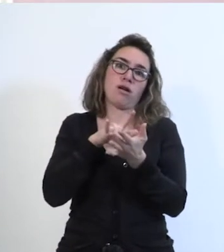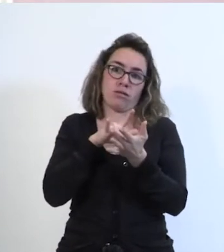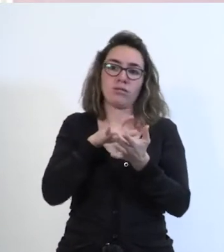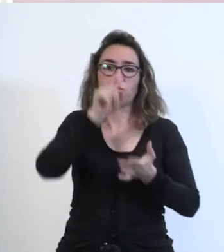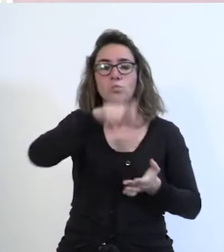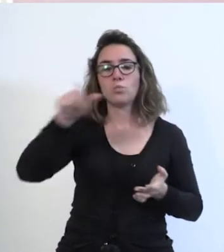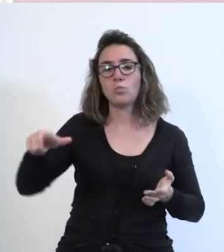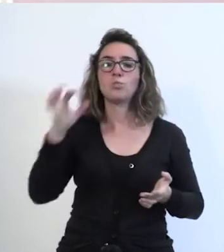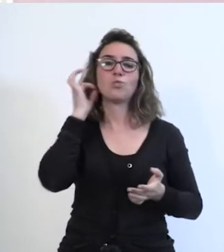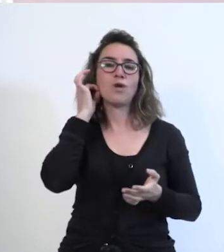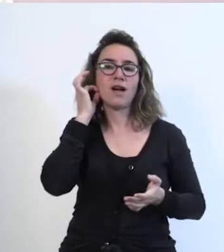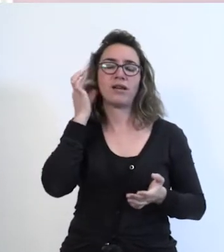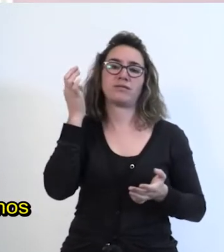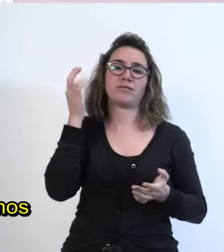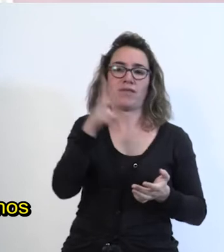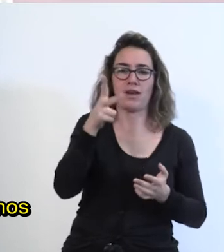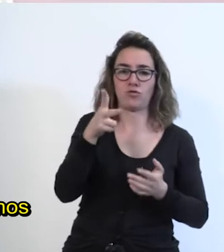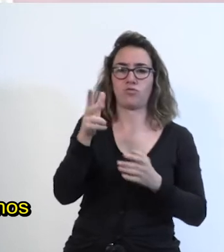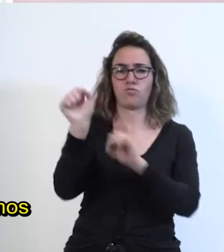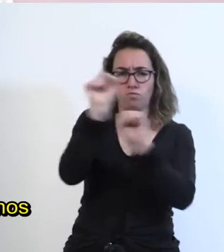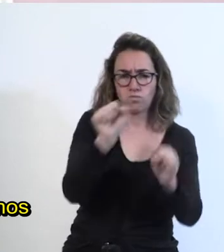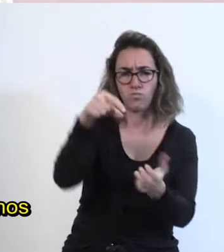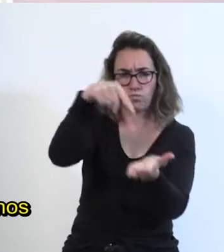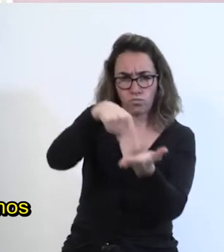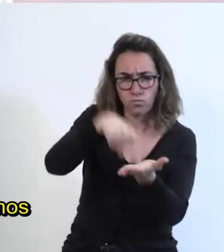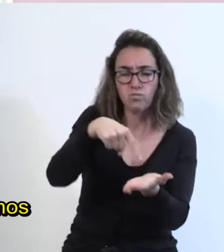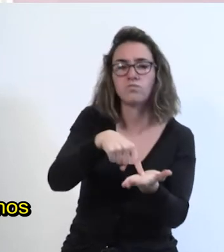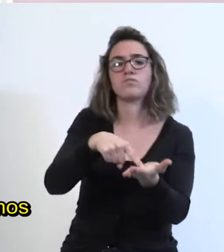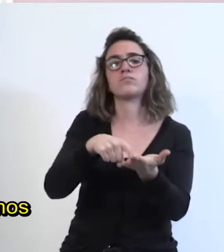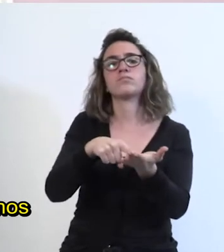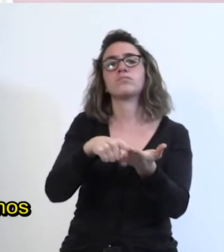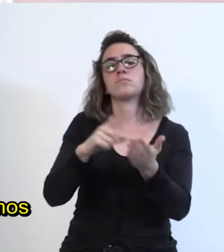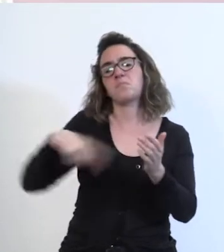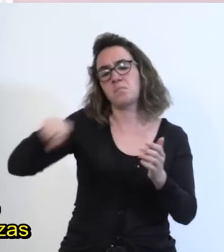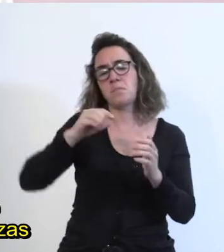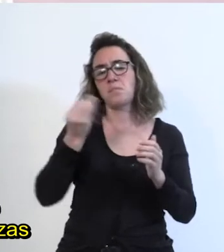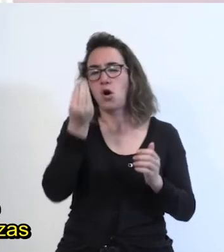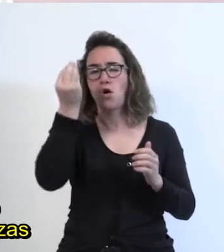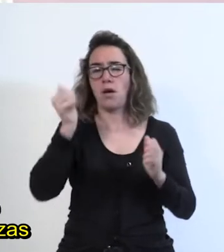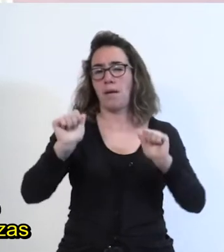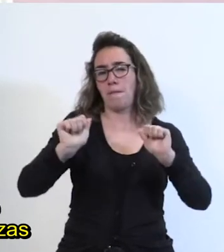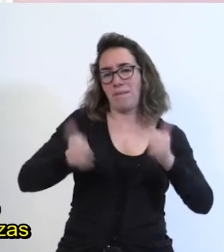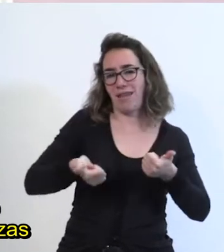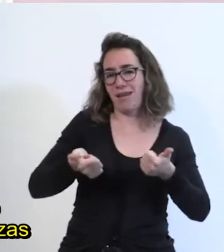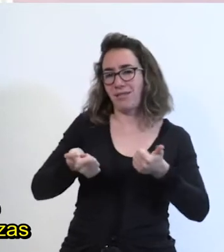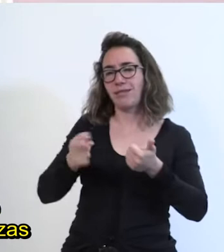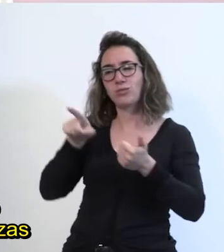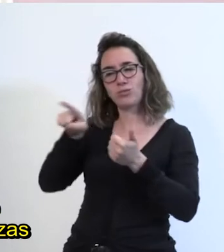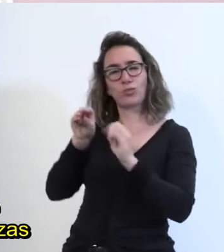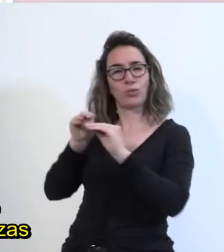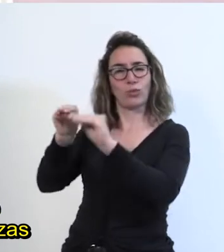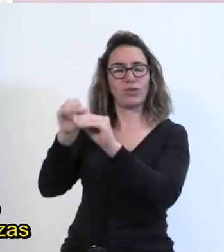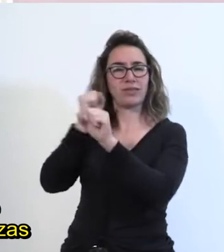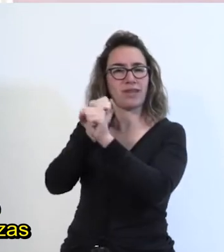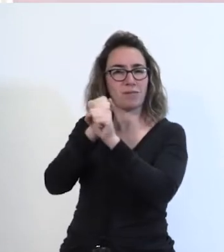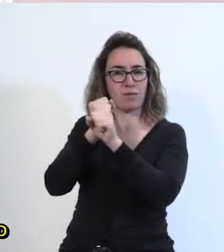reivindicar precisamente los derechos de las mujeres, los triunfos también de los feminismos en los últimos tiempos, que comencemos precisamente por uno de los trabajos que tú